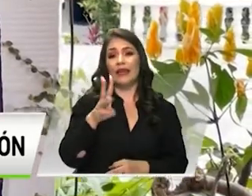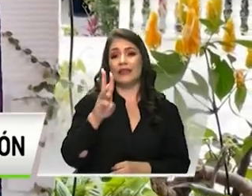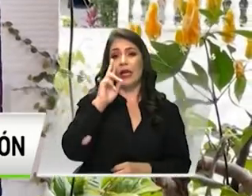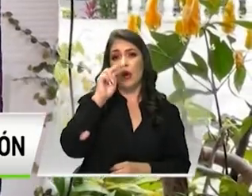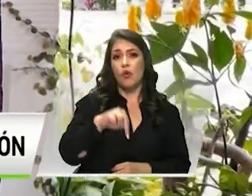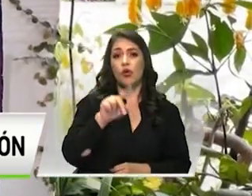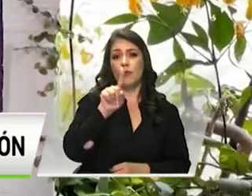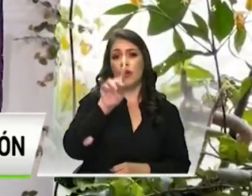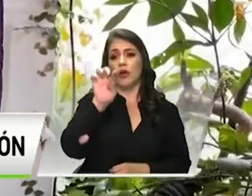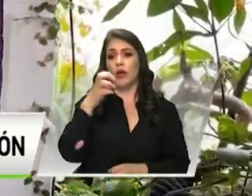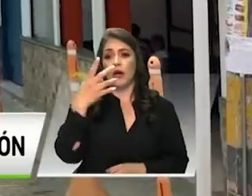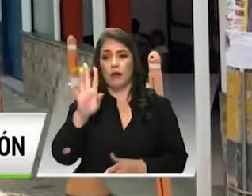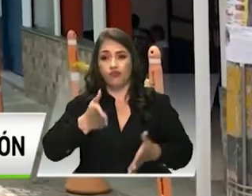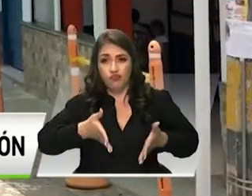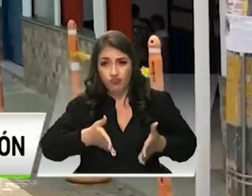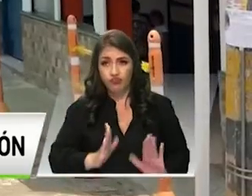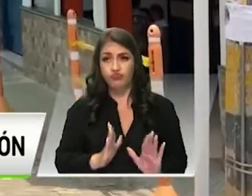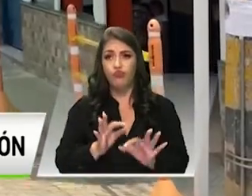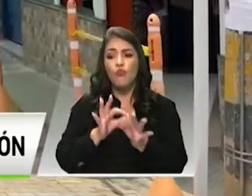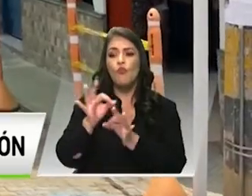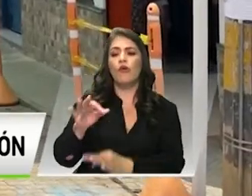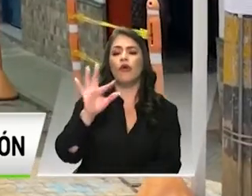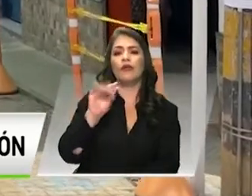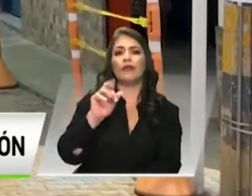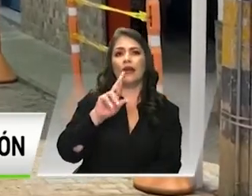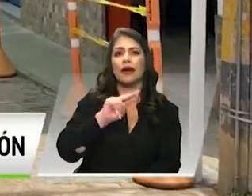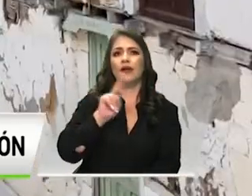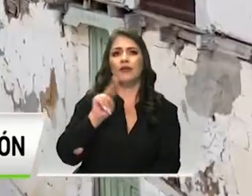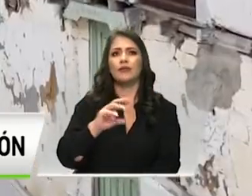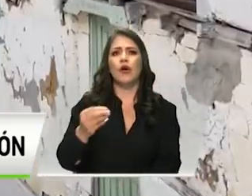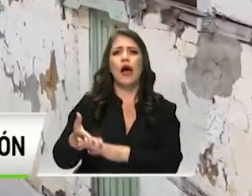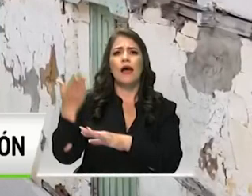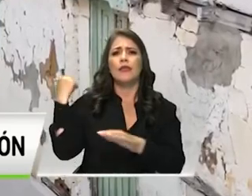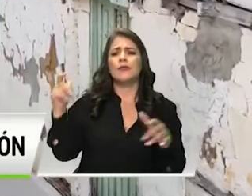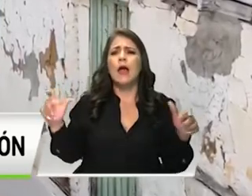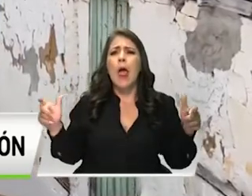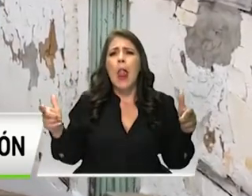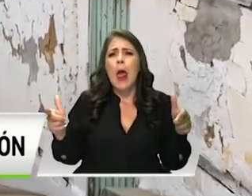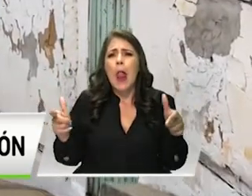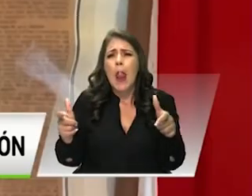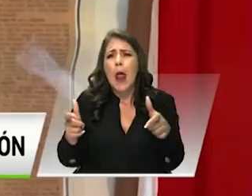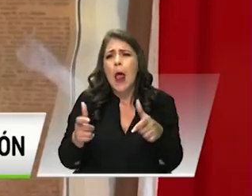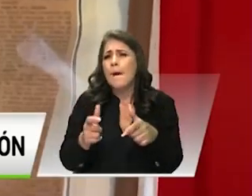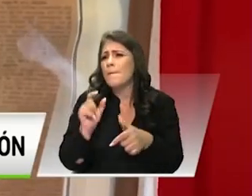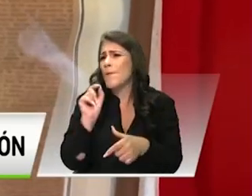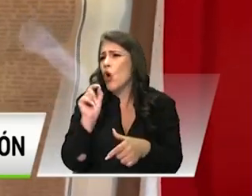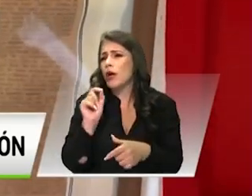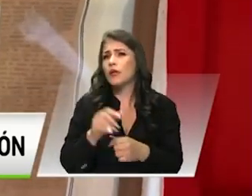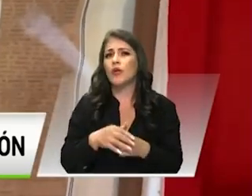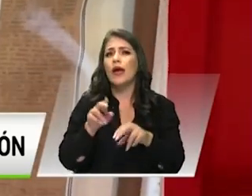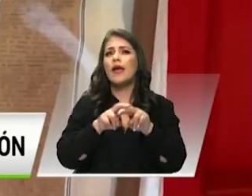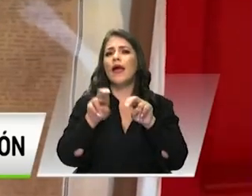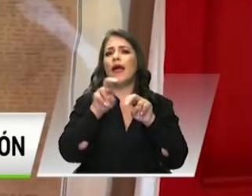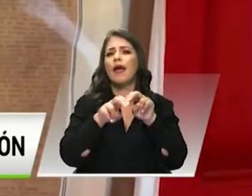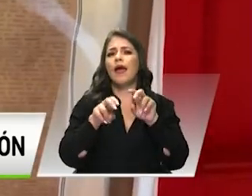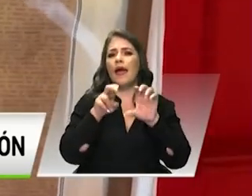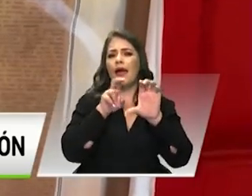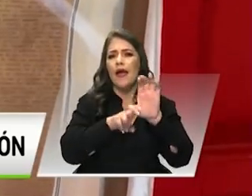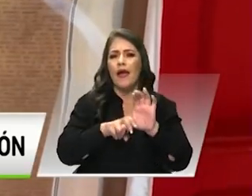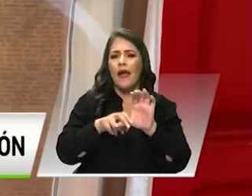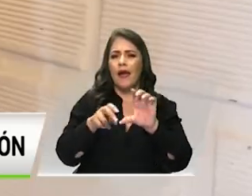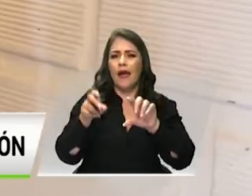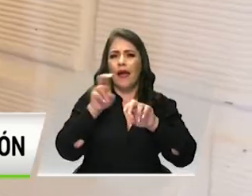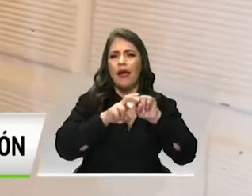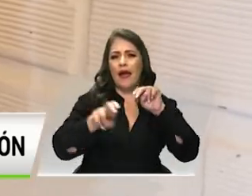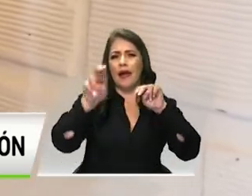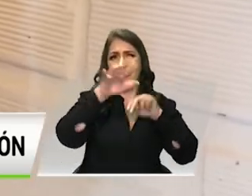de 1914. Para la época, esa población era apenas un corregimiento del municipio de Jericó. Era el menor de 14 hijos y al cumplir los